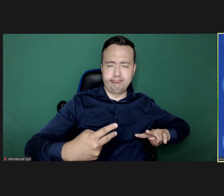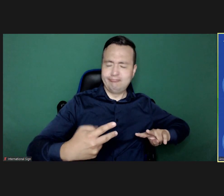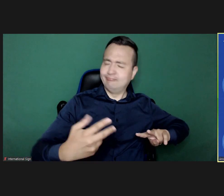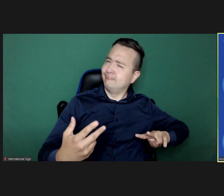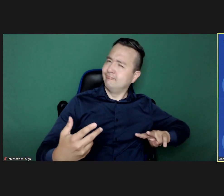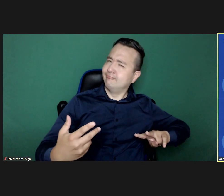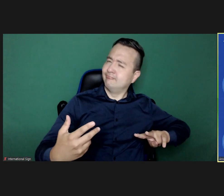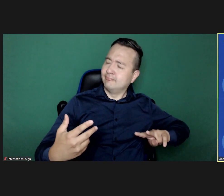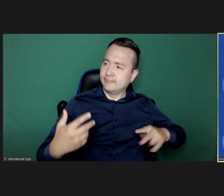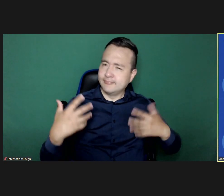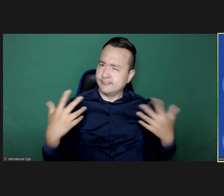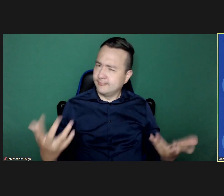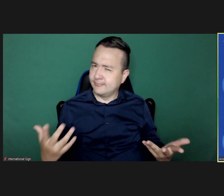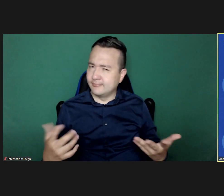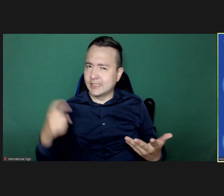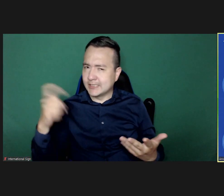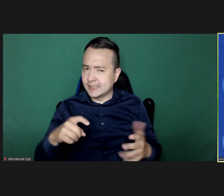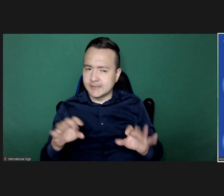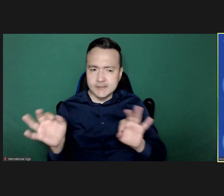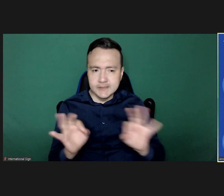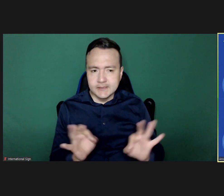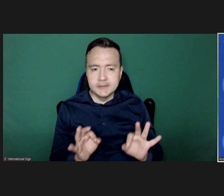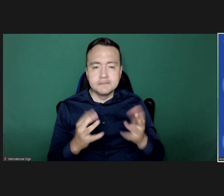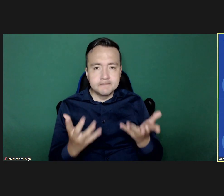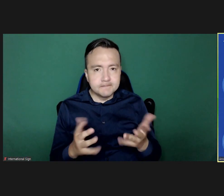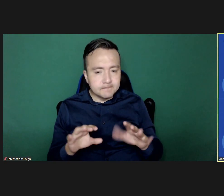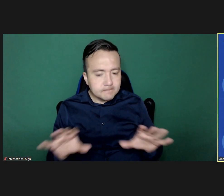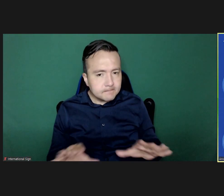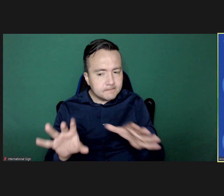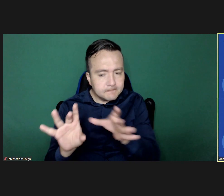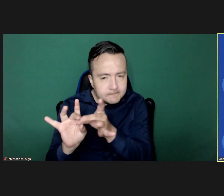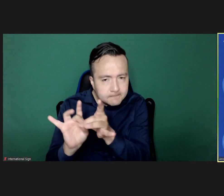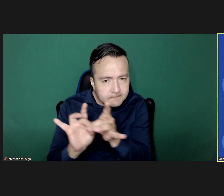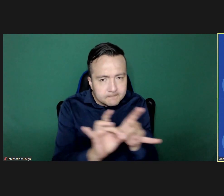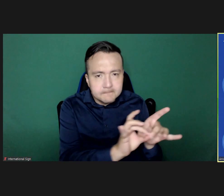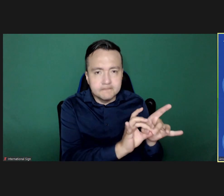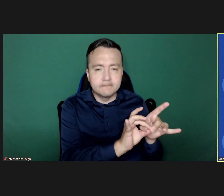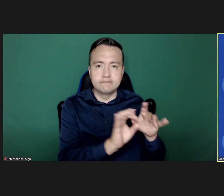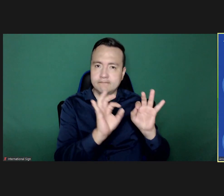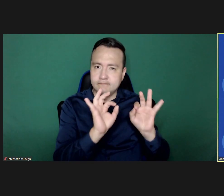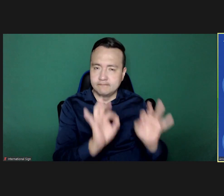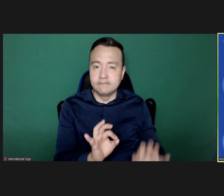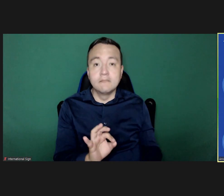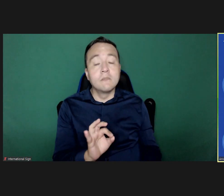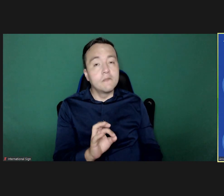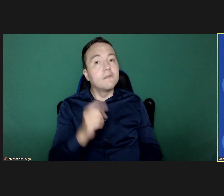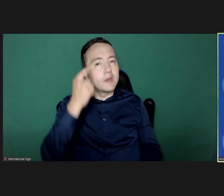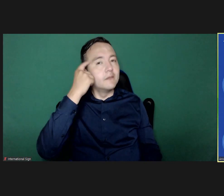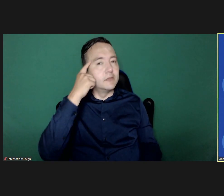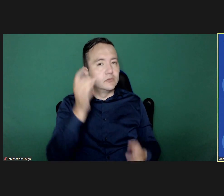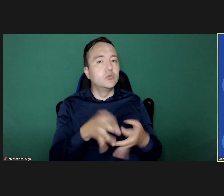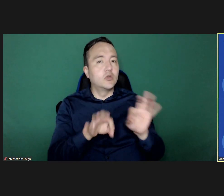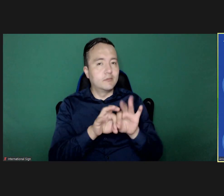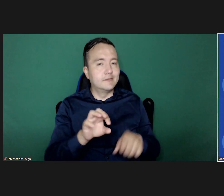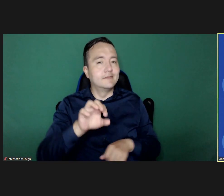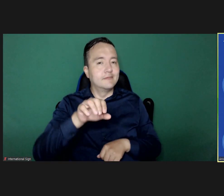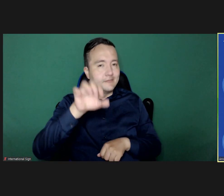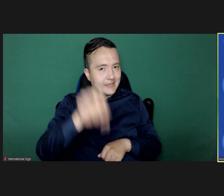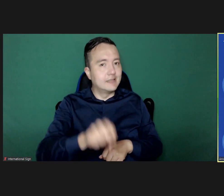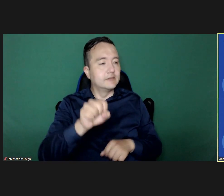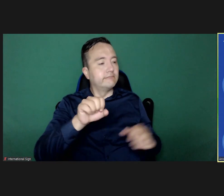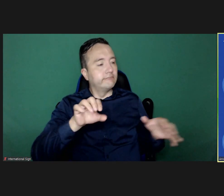que con los salvaguardas, etcétera, esta sería un área importante que debemos considerar para recuperarnos de la pandemia,